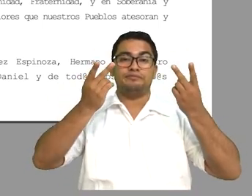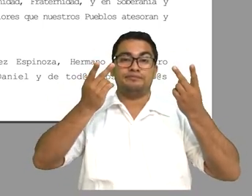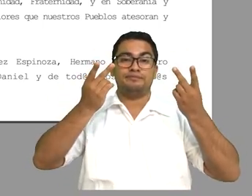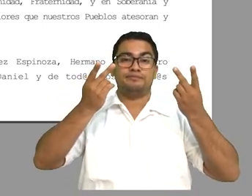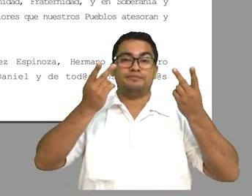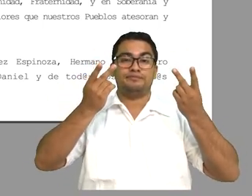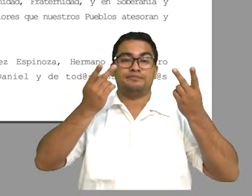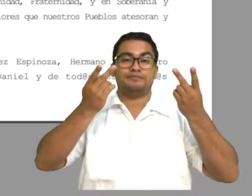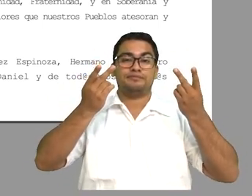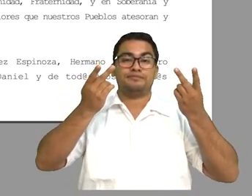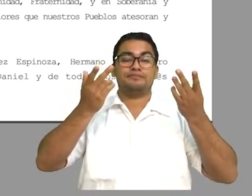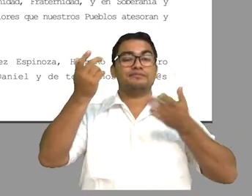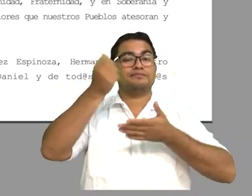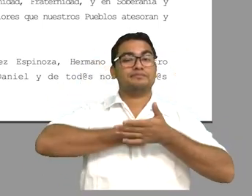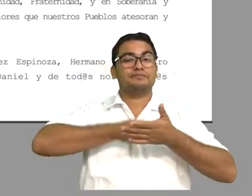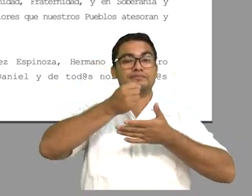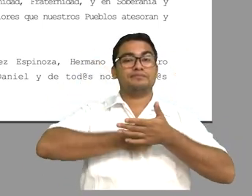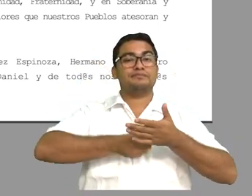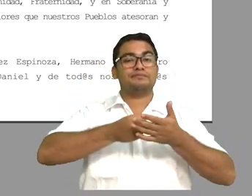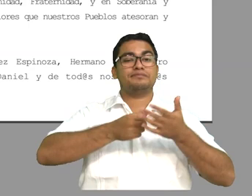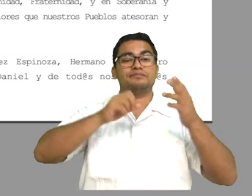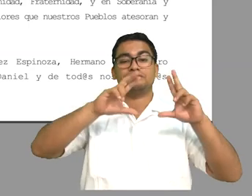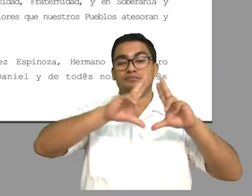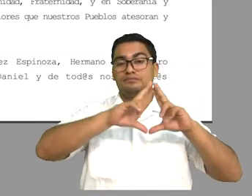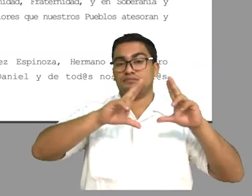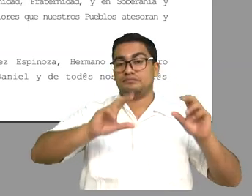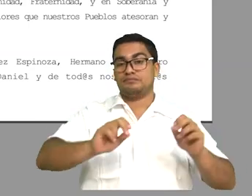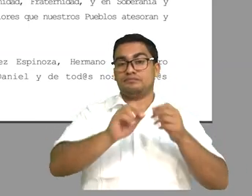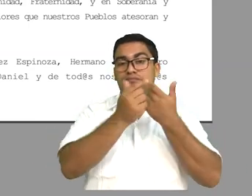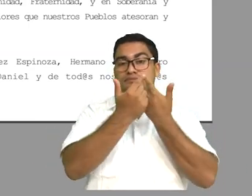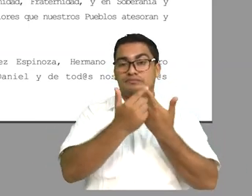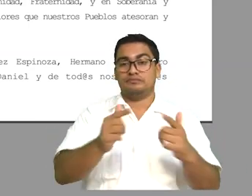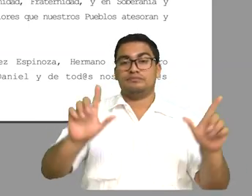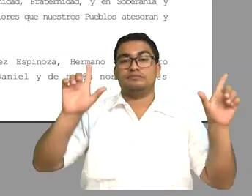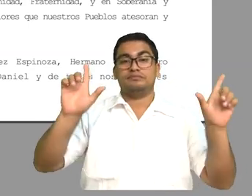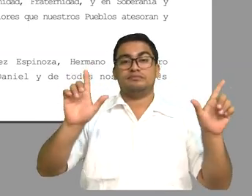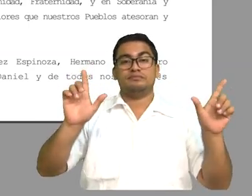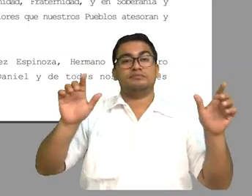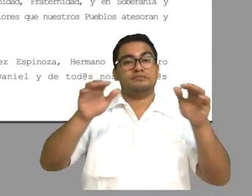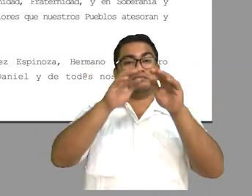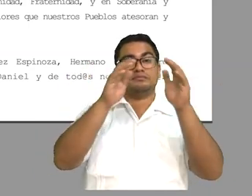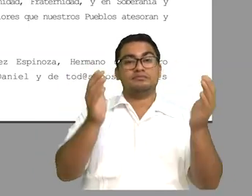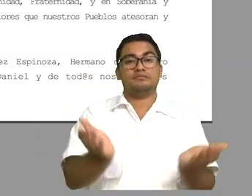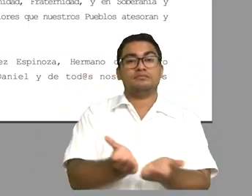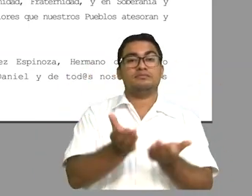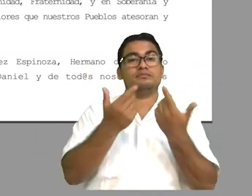inclaudicablemente a las luchas de liberación de Nicaragua y del mundo.